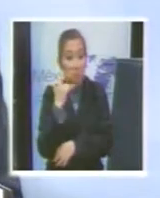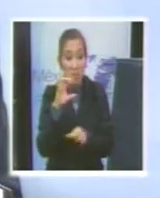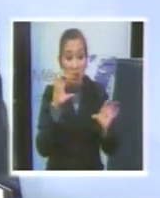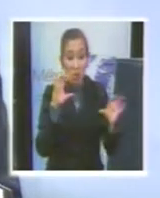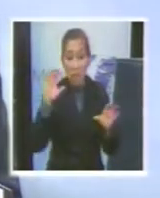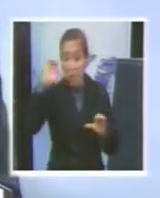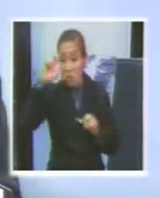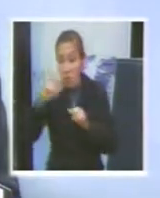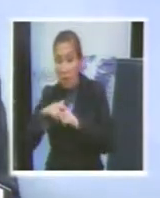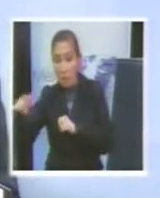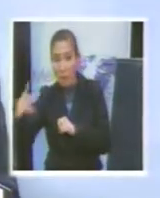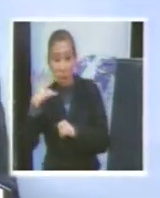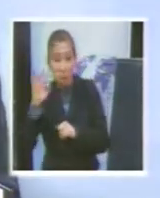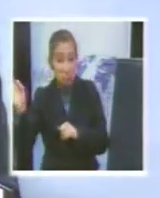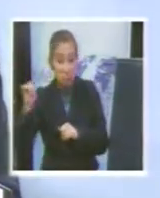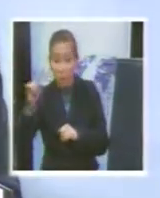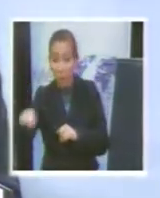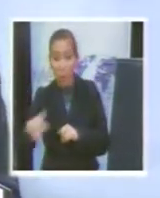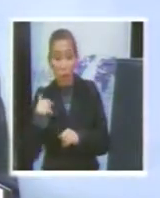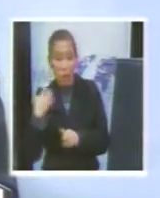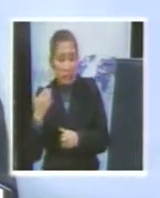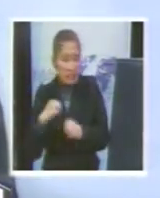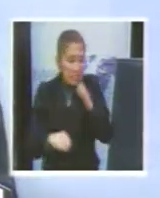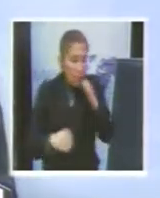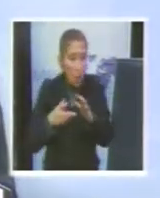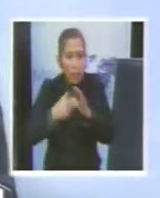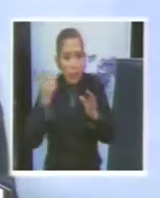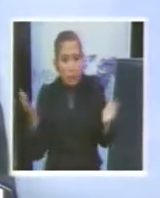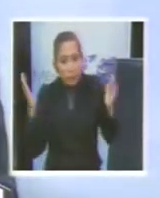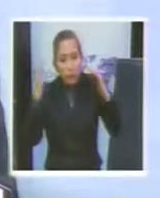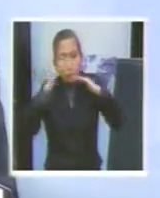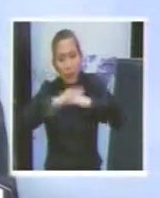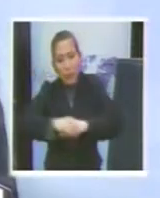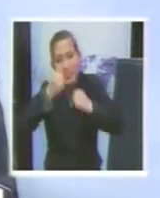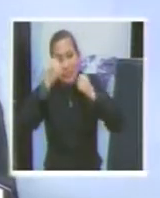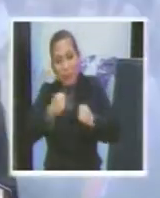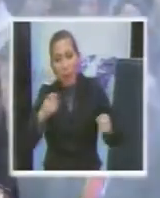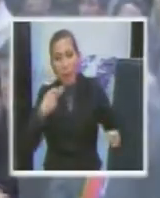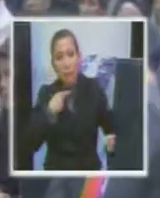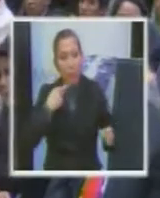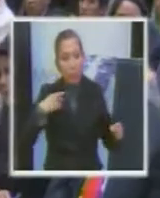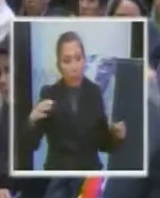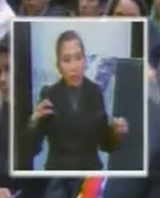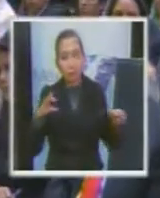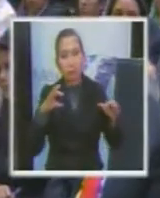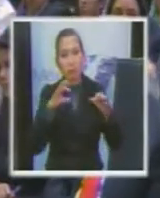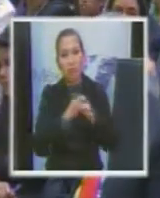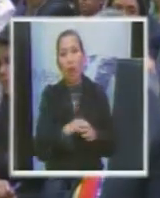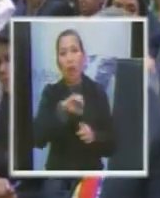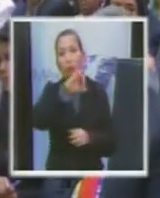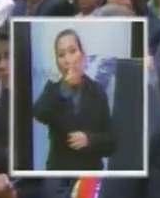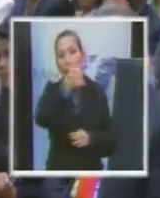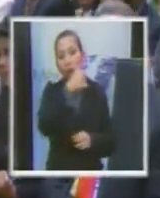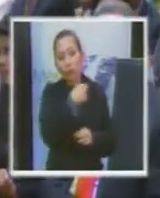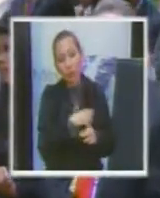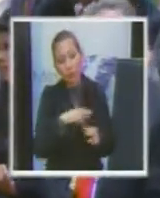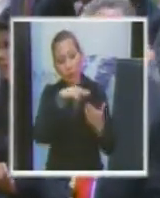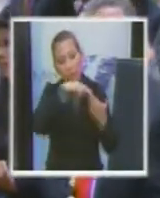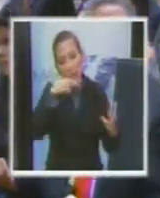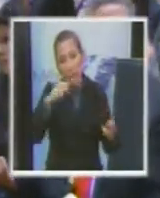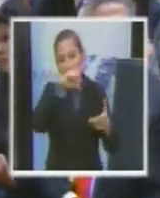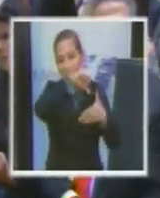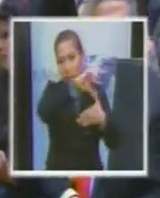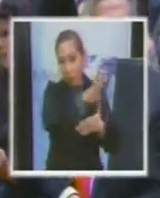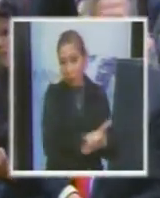comunidad europea, decía, por reestructurar rápidamente y asegurar políticamente los demás planos de la relación con